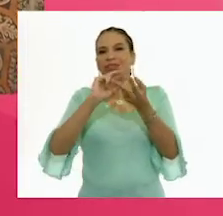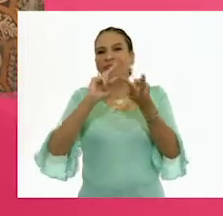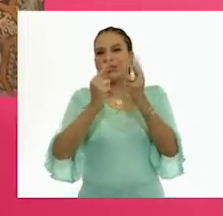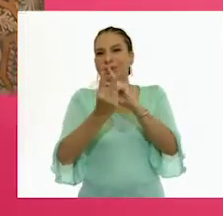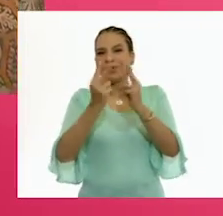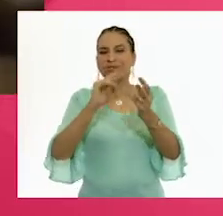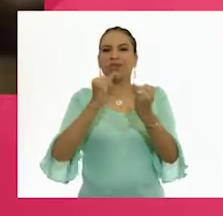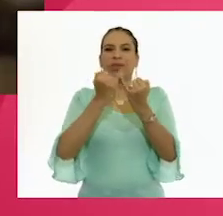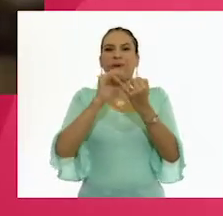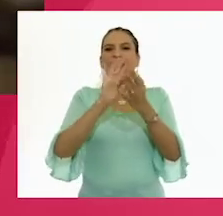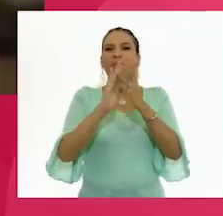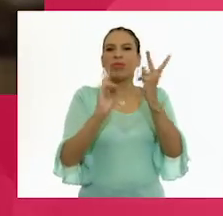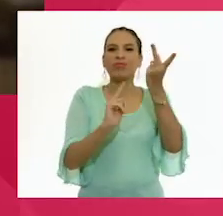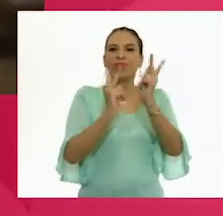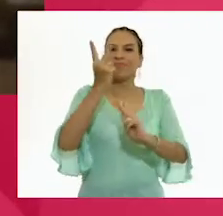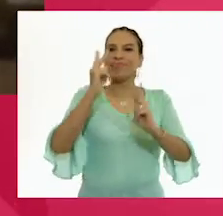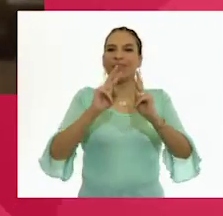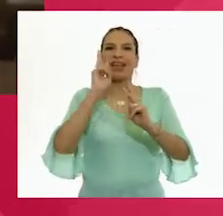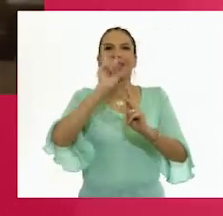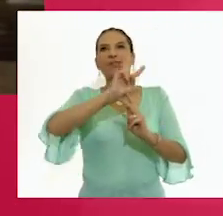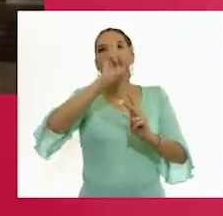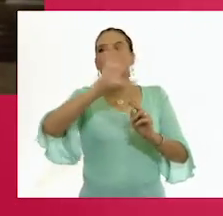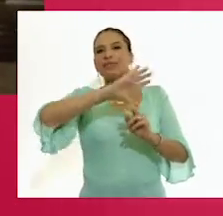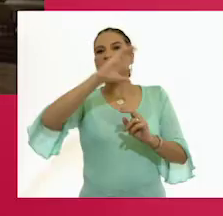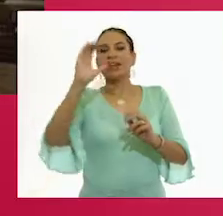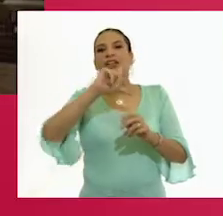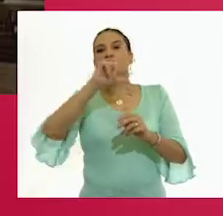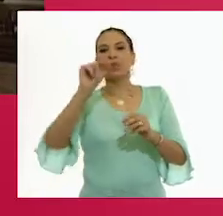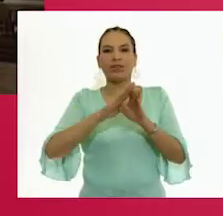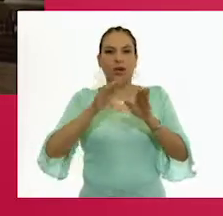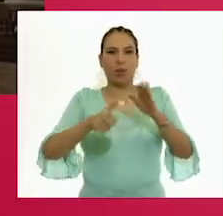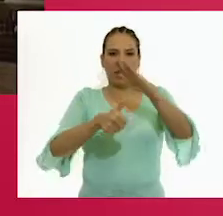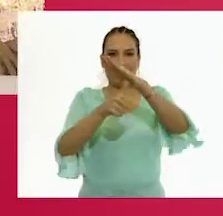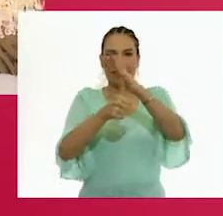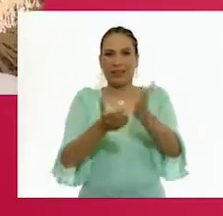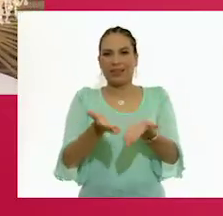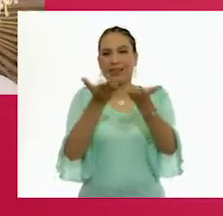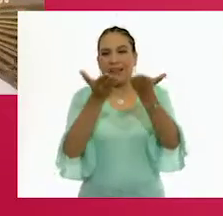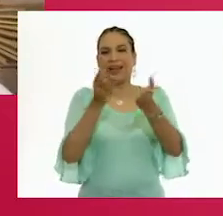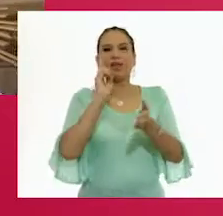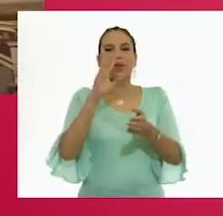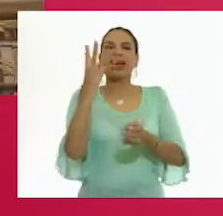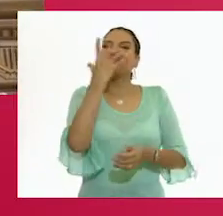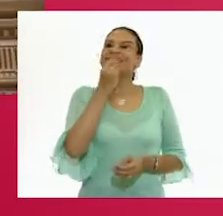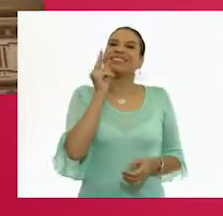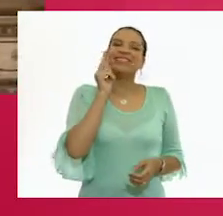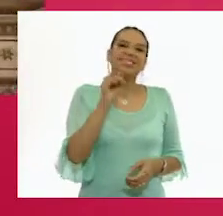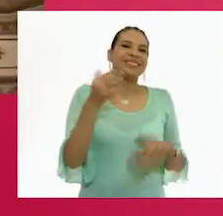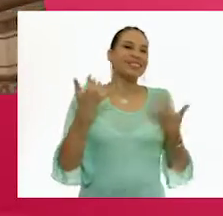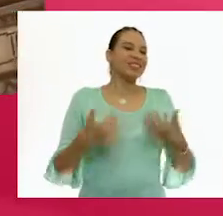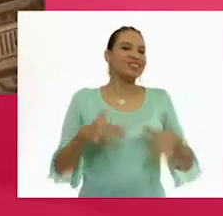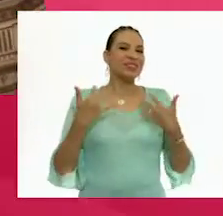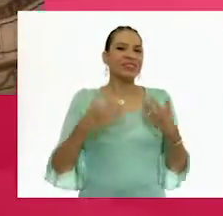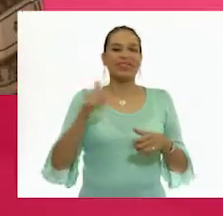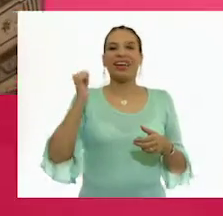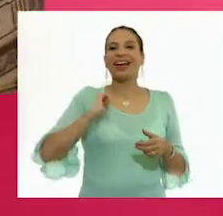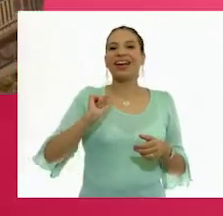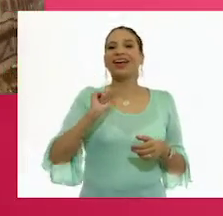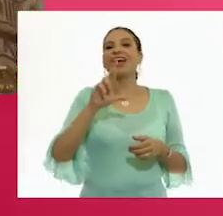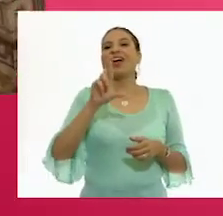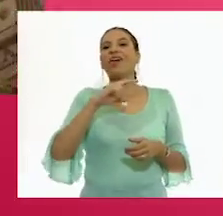de vegetales. Y luego si pasamos a lo que es el altar mayor, pues vamos a quedarnos encantados con su estilo románico